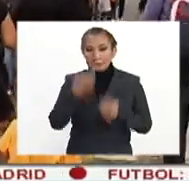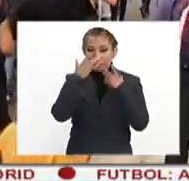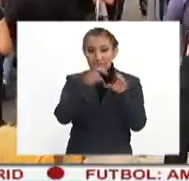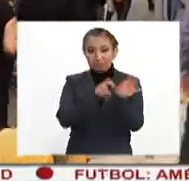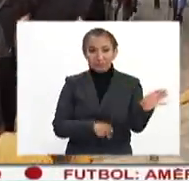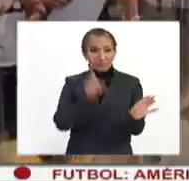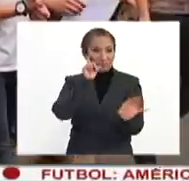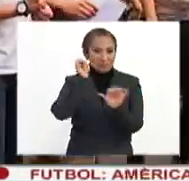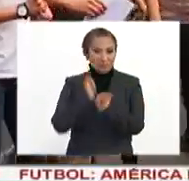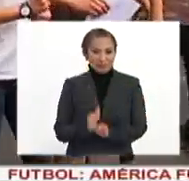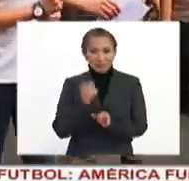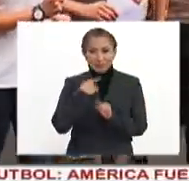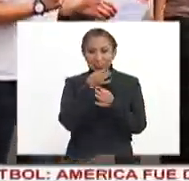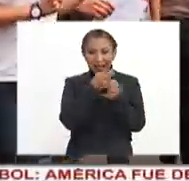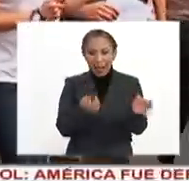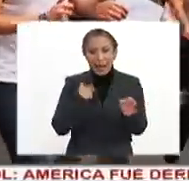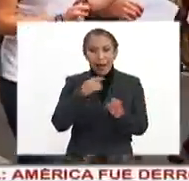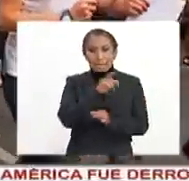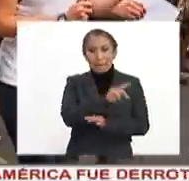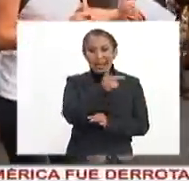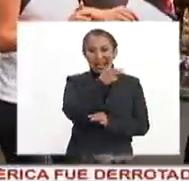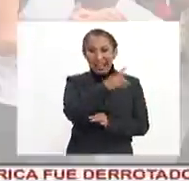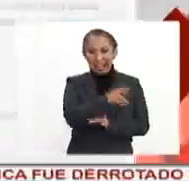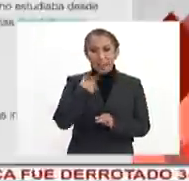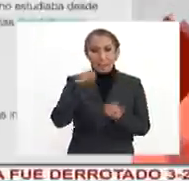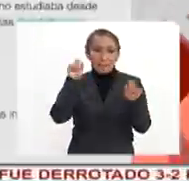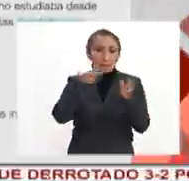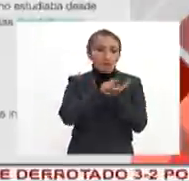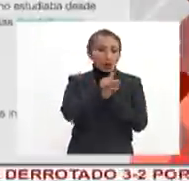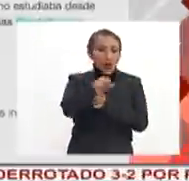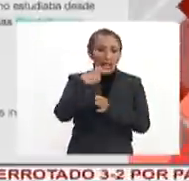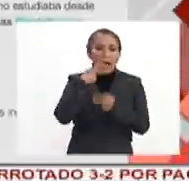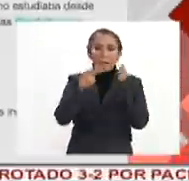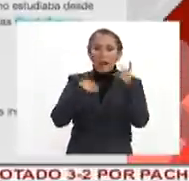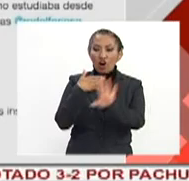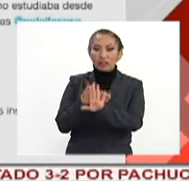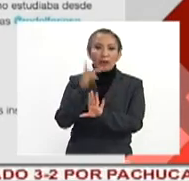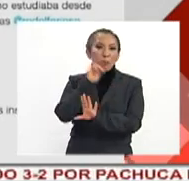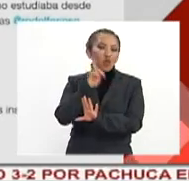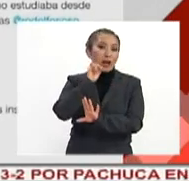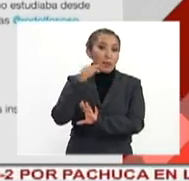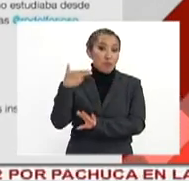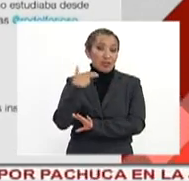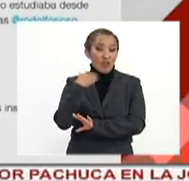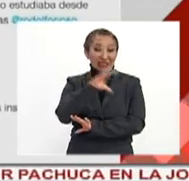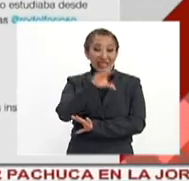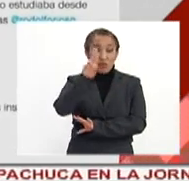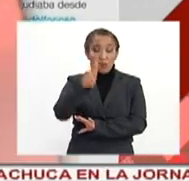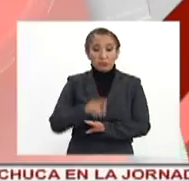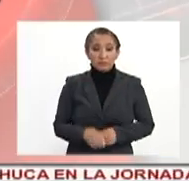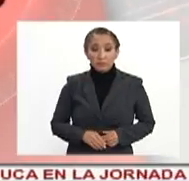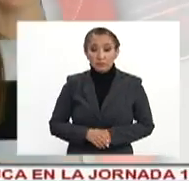Renuncia la vocera de la Procuraduría Capitalina por la polémica de los tuits en el caso de la joven hallada muerta en Ceú.